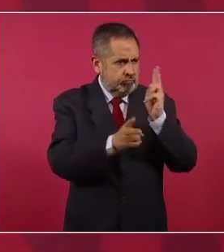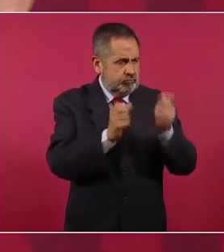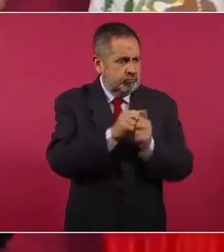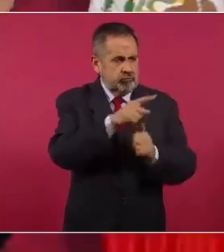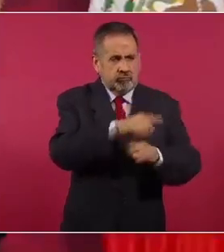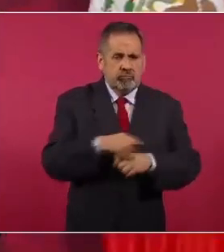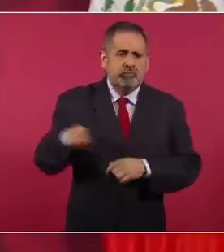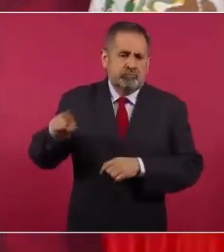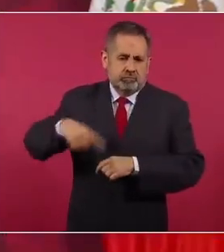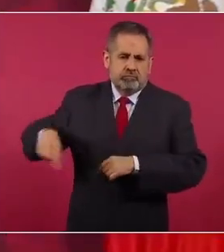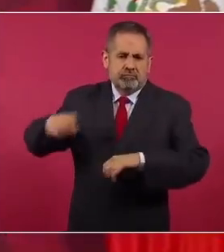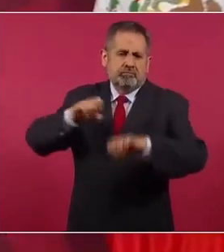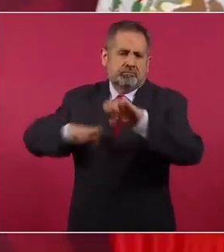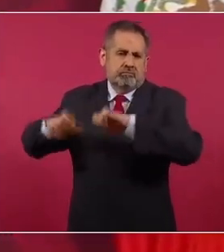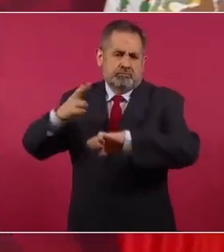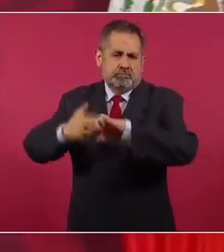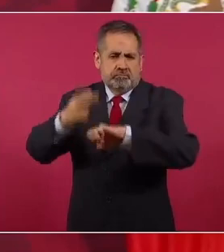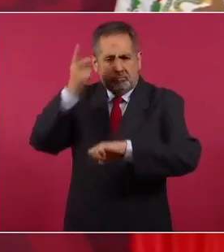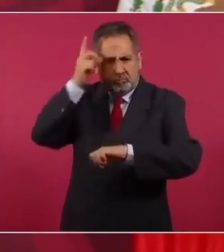unos empresarios,